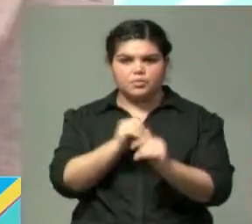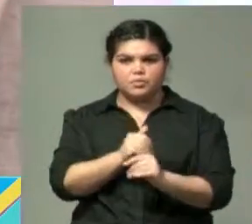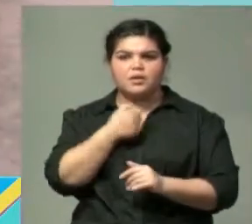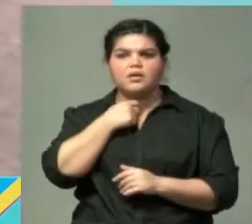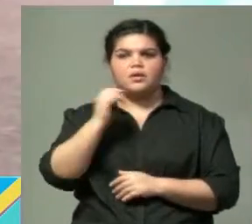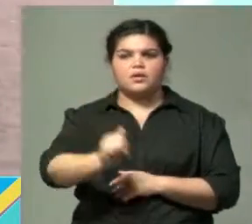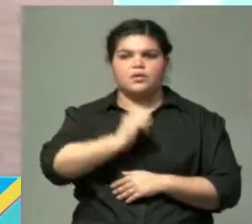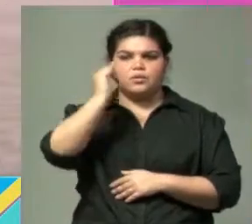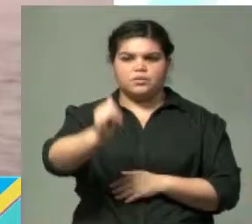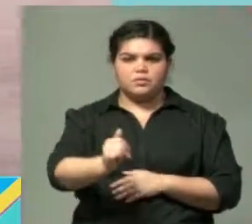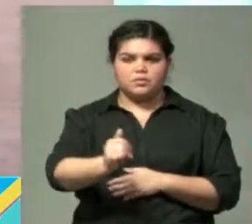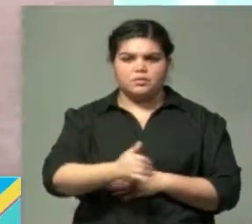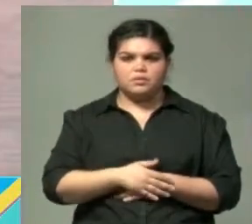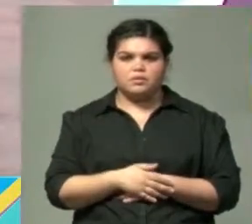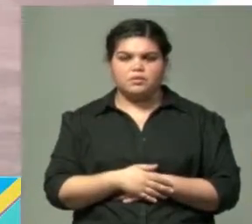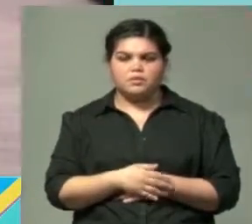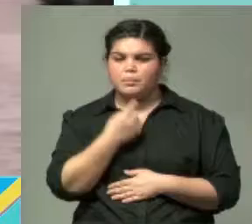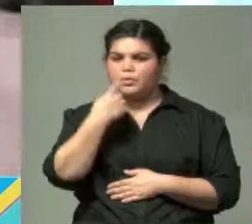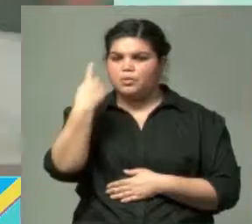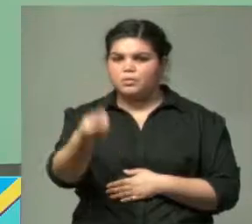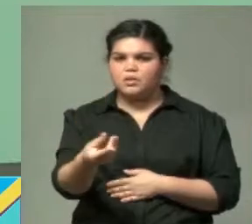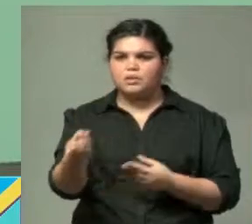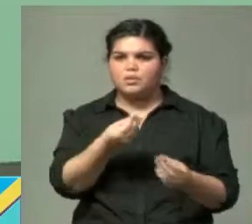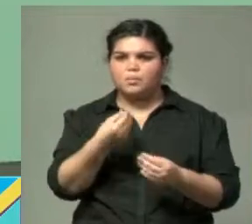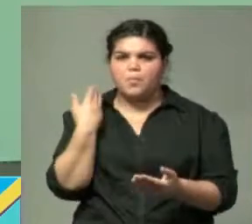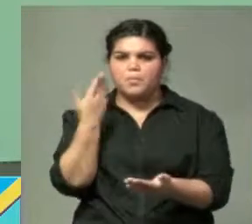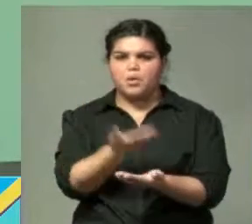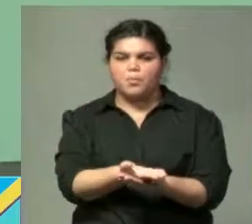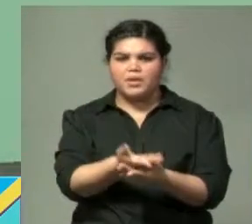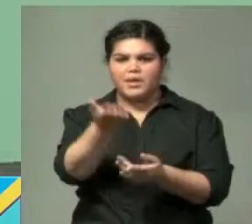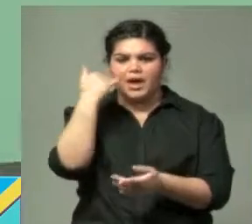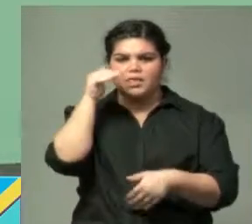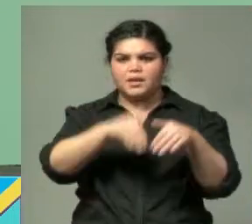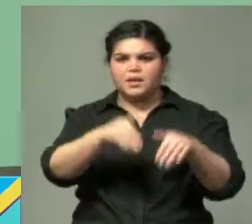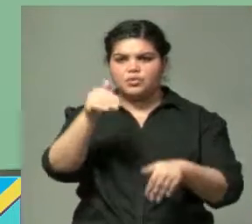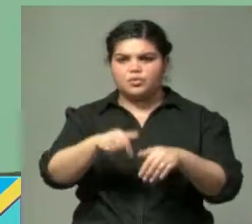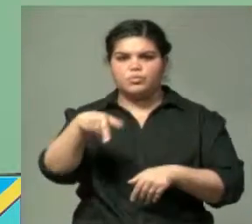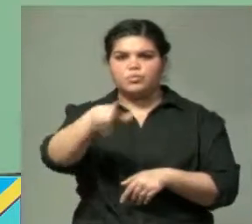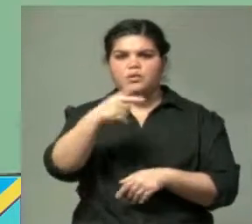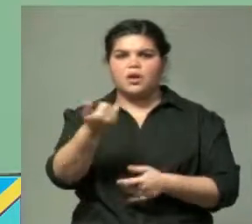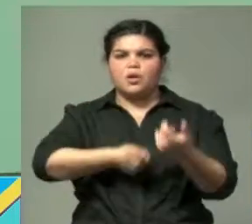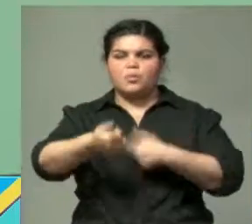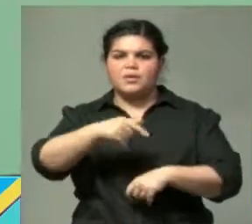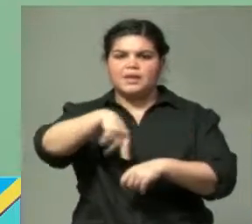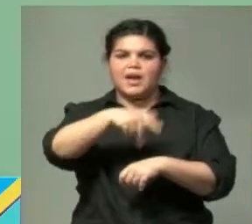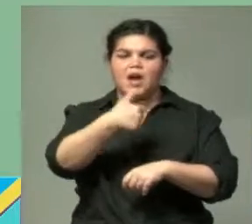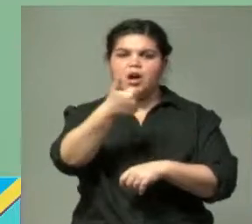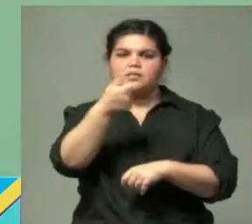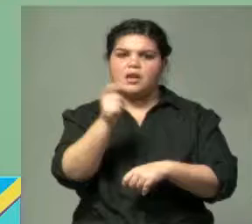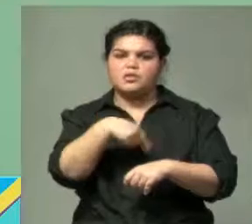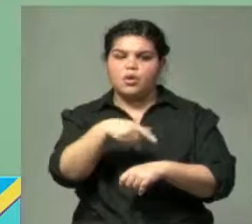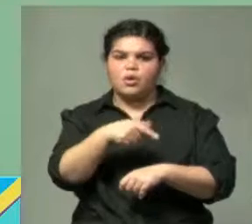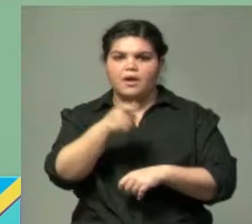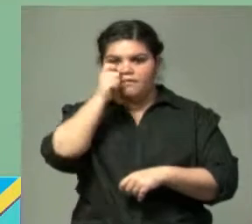consultarte puntualmente por esa propuesta en su momento en las elecciones, que ustedes hablaban de 6 horas y ganar 25.000 pesos